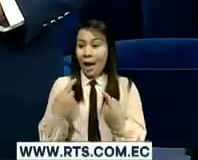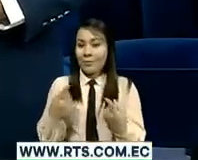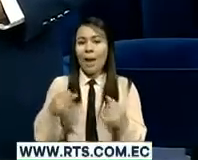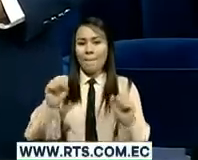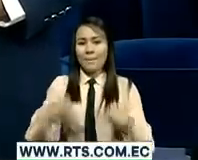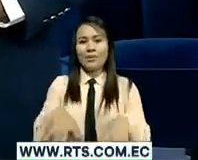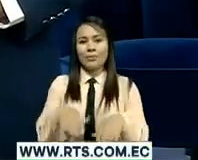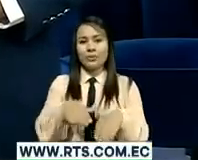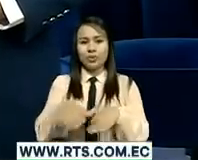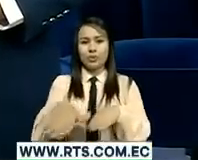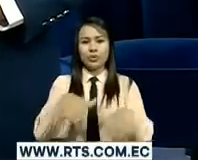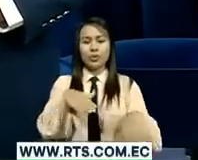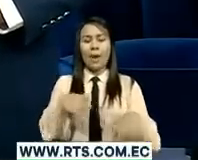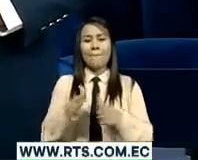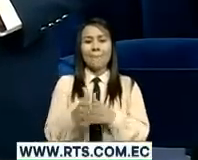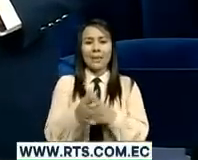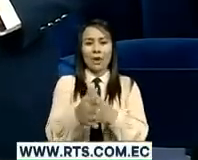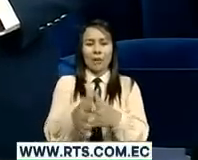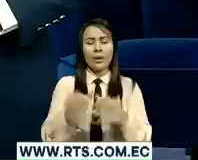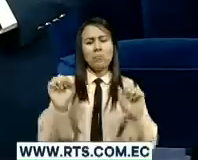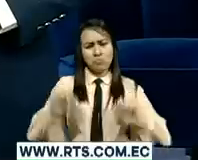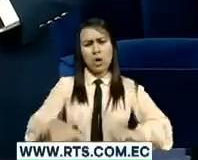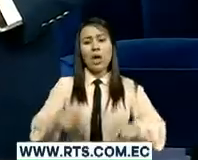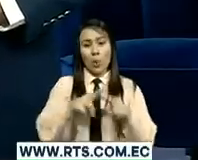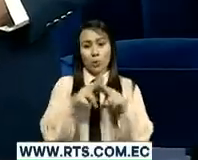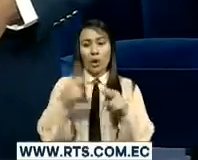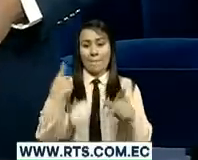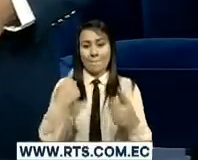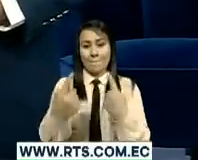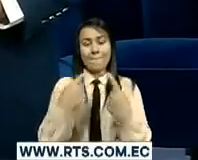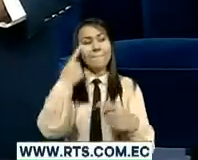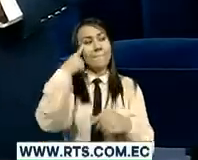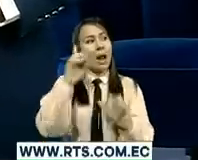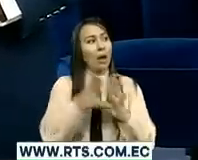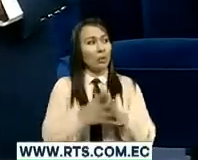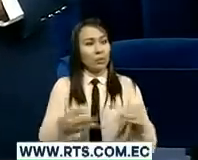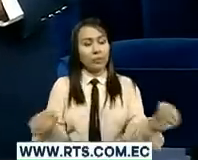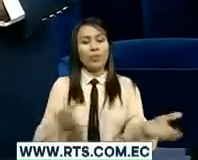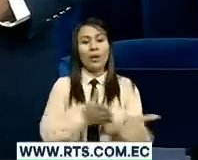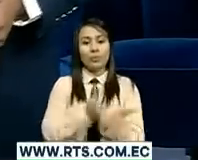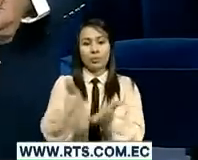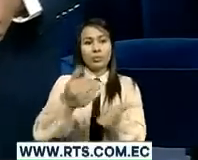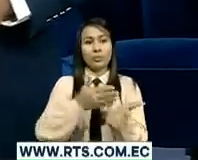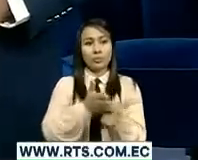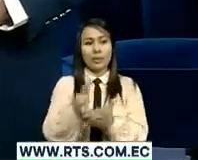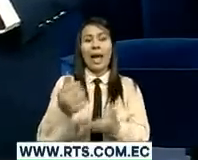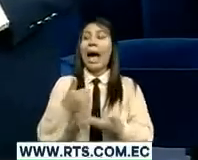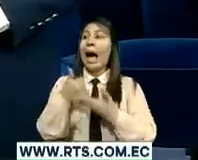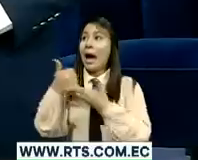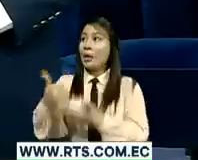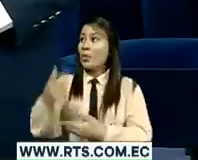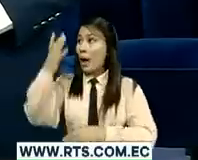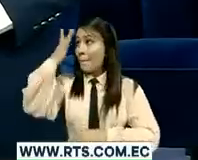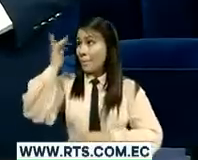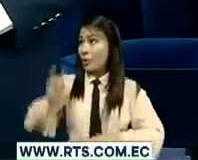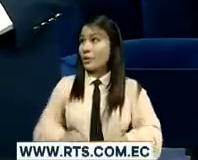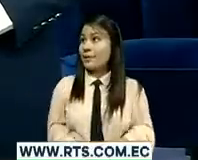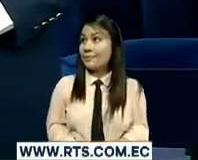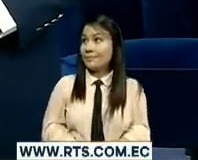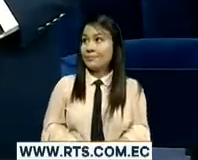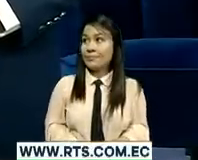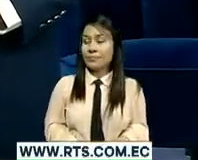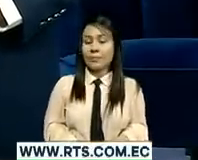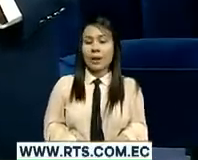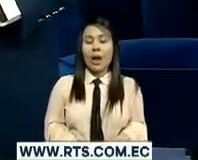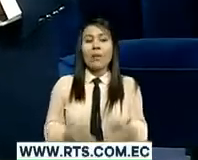de la Metrovía. Indudablemente que eso va a ayudar, obviamente, porque aparte de la lo que